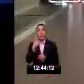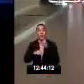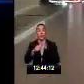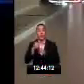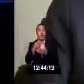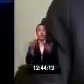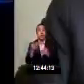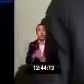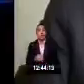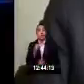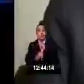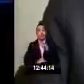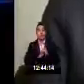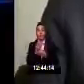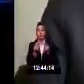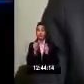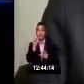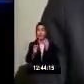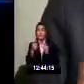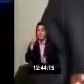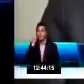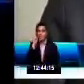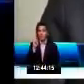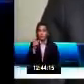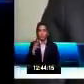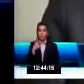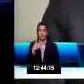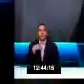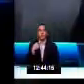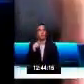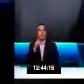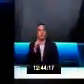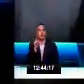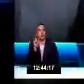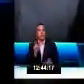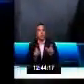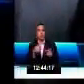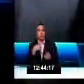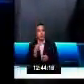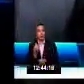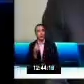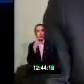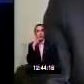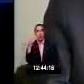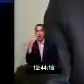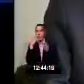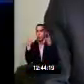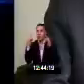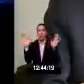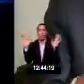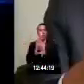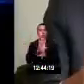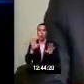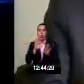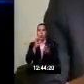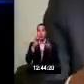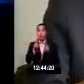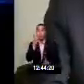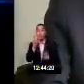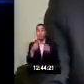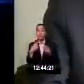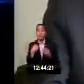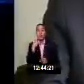de Exportadores, precisó: mucha gente podría pensar se está afectando solamente a las personas que tienen dinero. Lamentablemente no es así. Se afecta